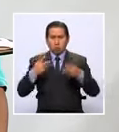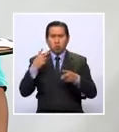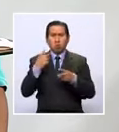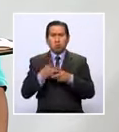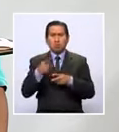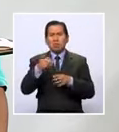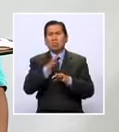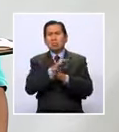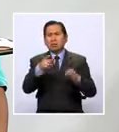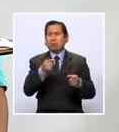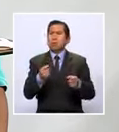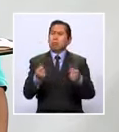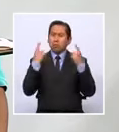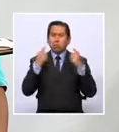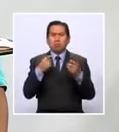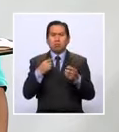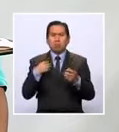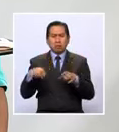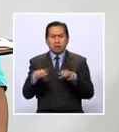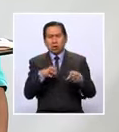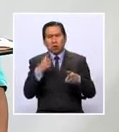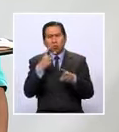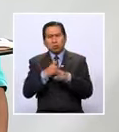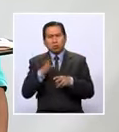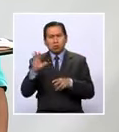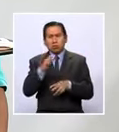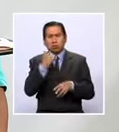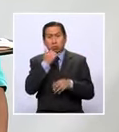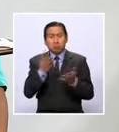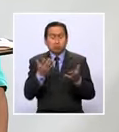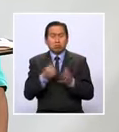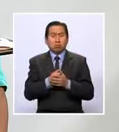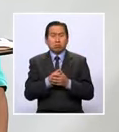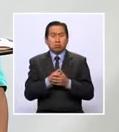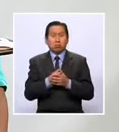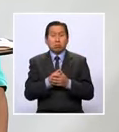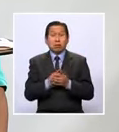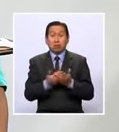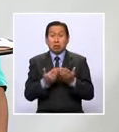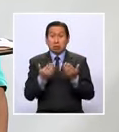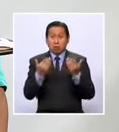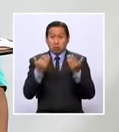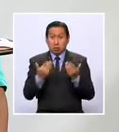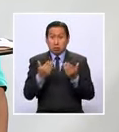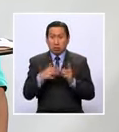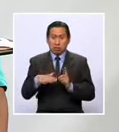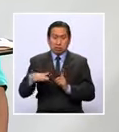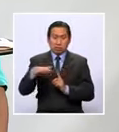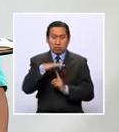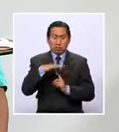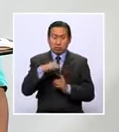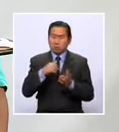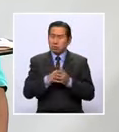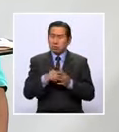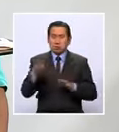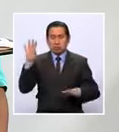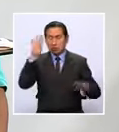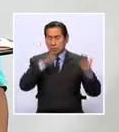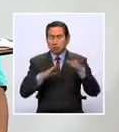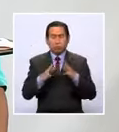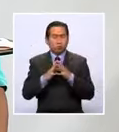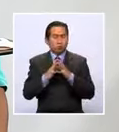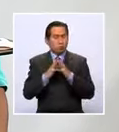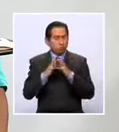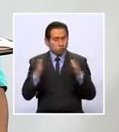y que se estaban realizando con relativo éxito la situación es todavía muy preocupante